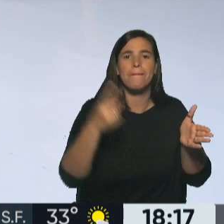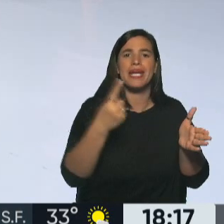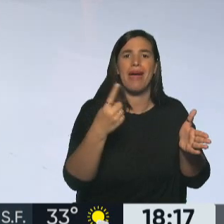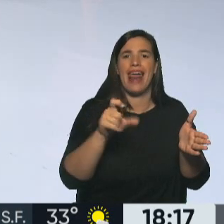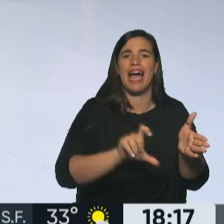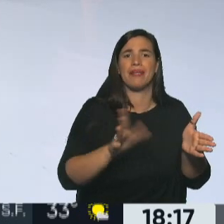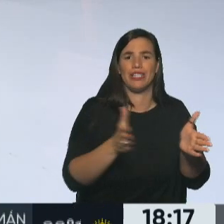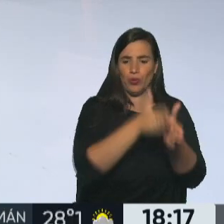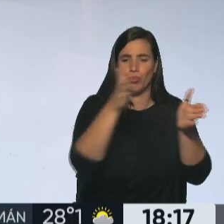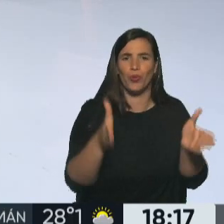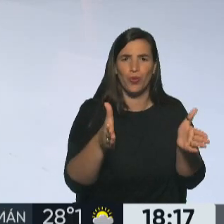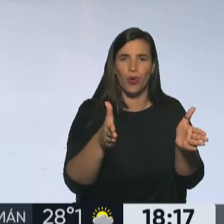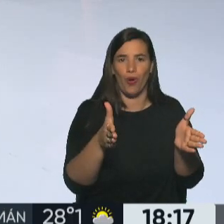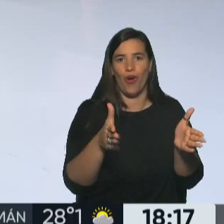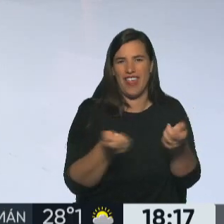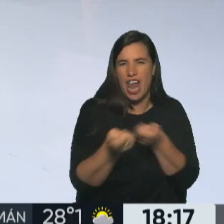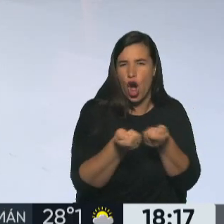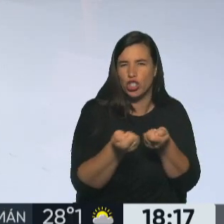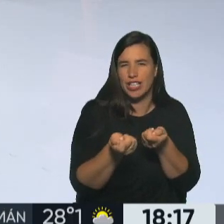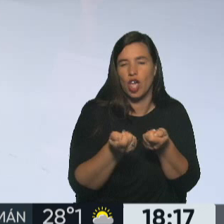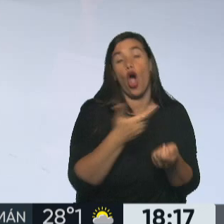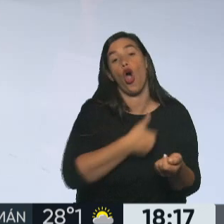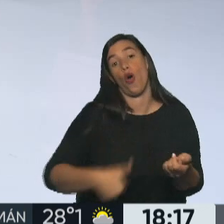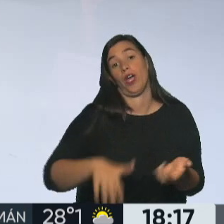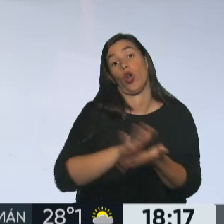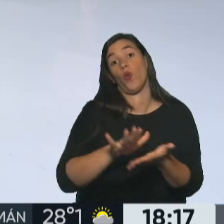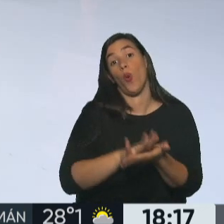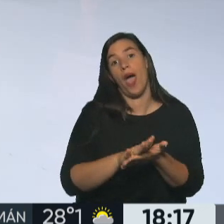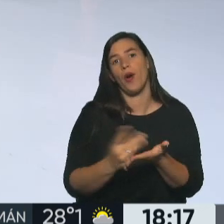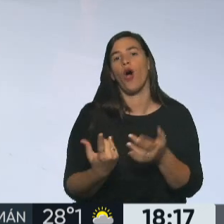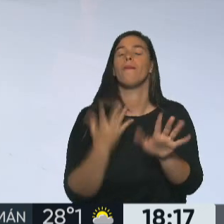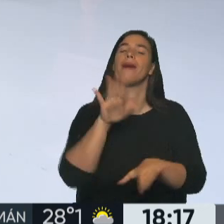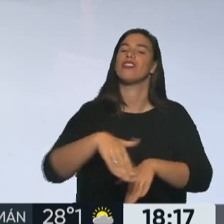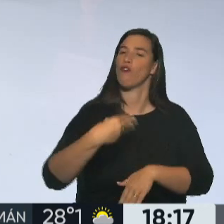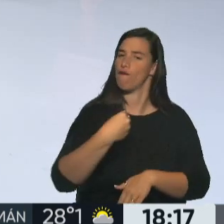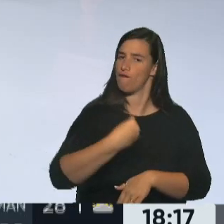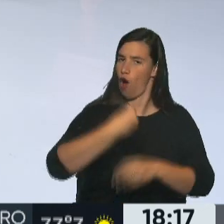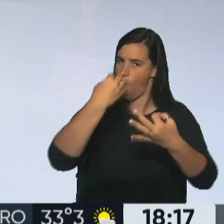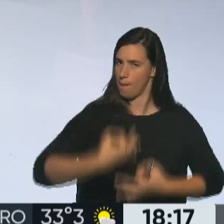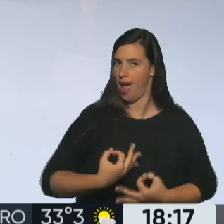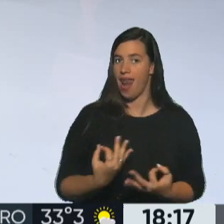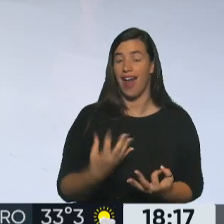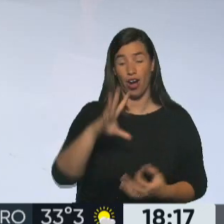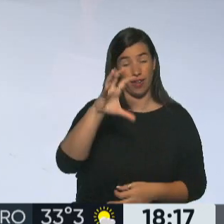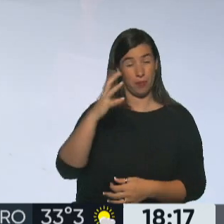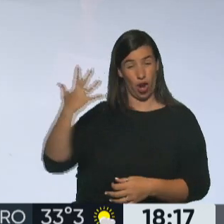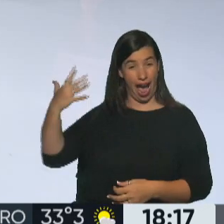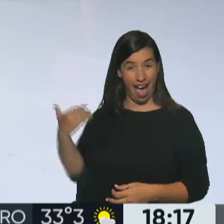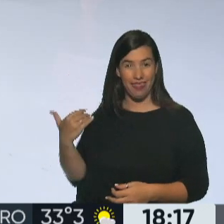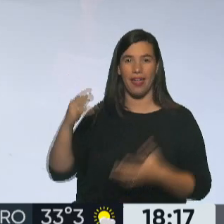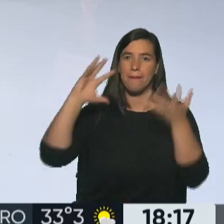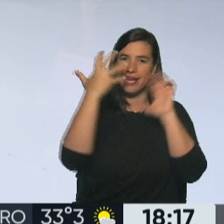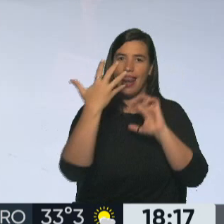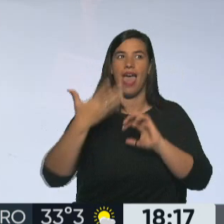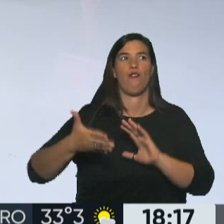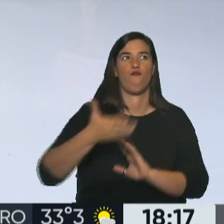como se trata de un gobierno nuevo, es el primer paso formal. Recordemos que ya Milei fue de visita a Washington a verse